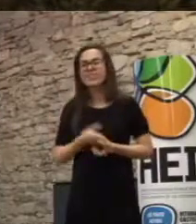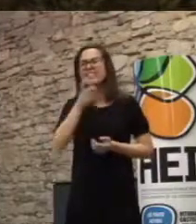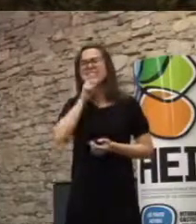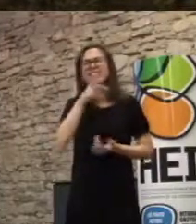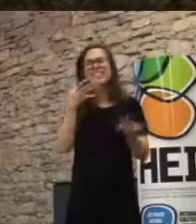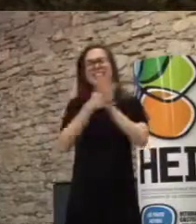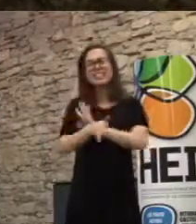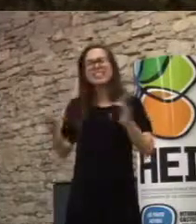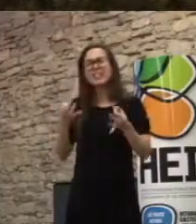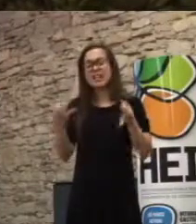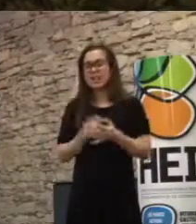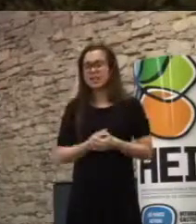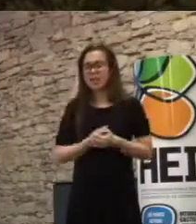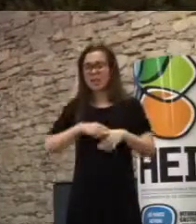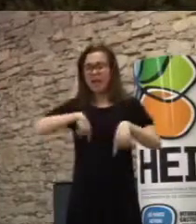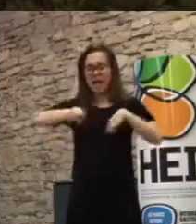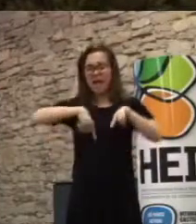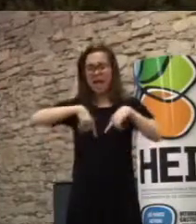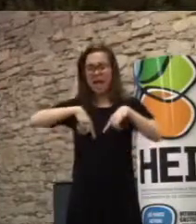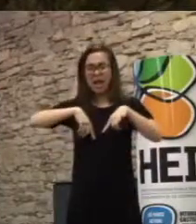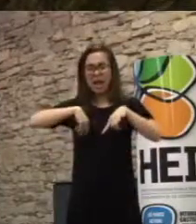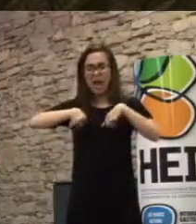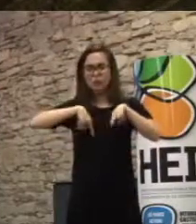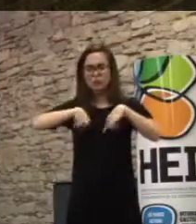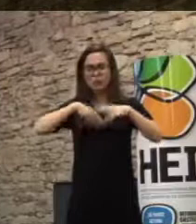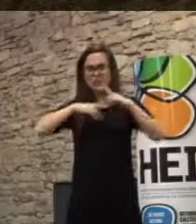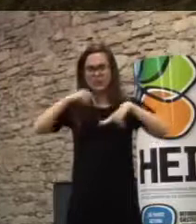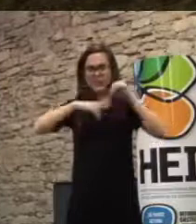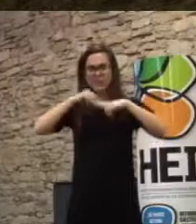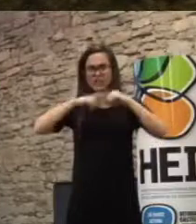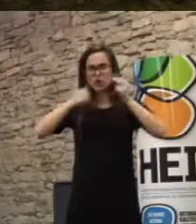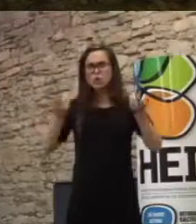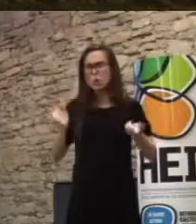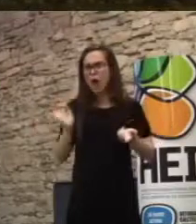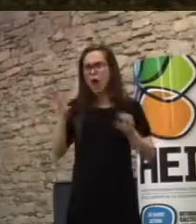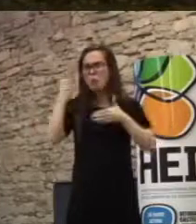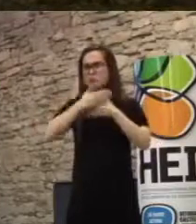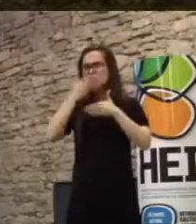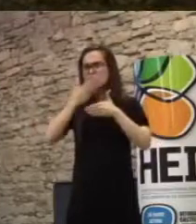construye autopistas de posibilidad o construye muros de imposibilidad